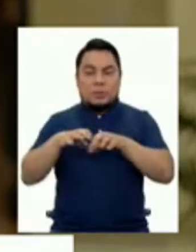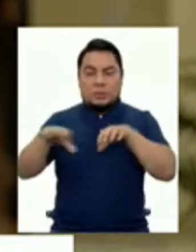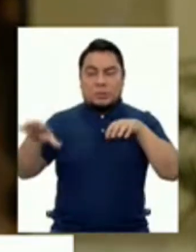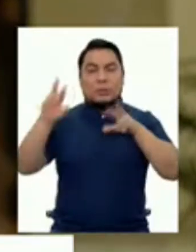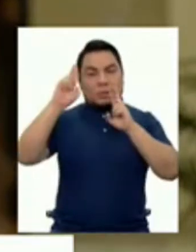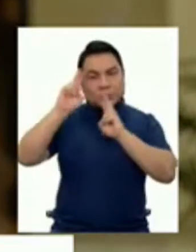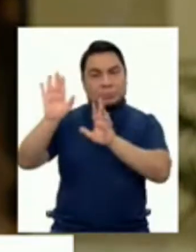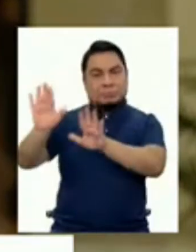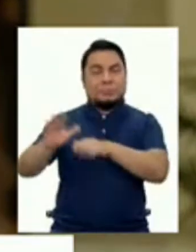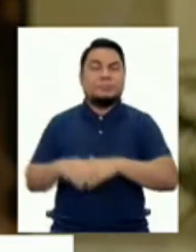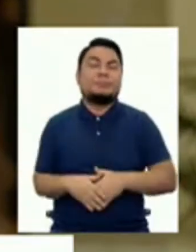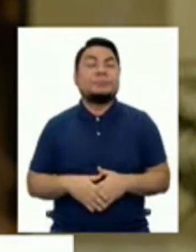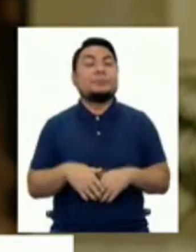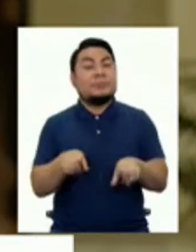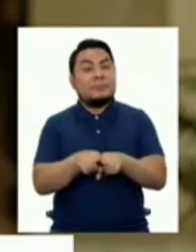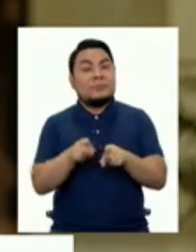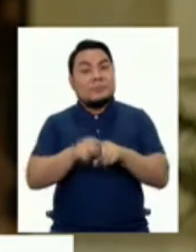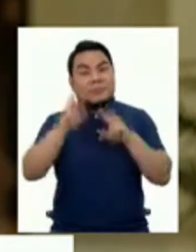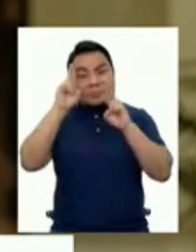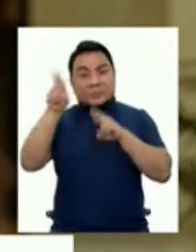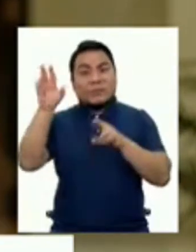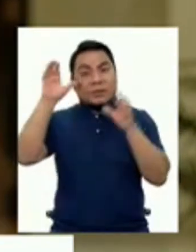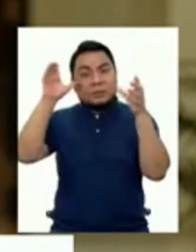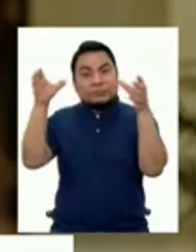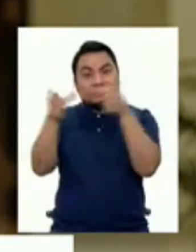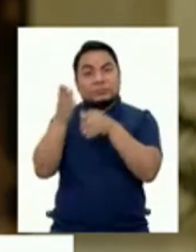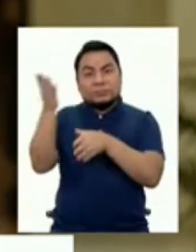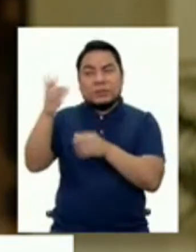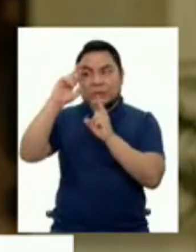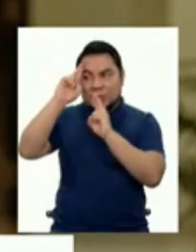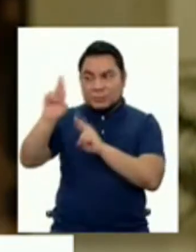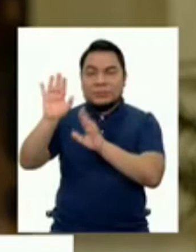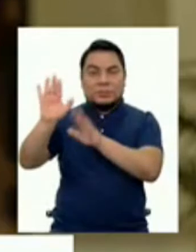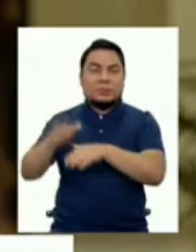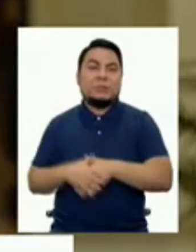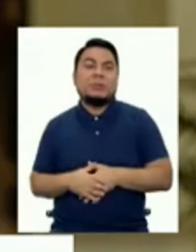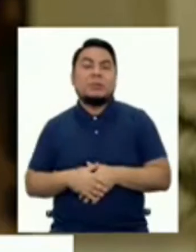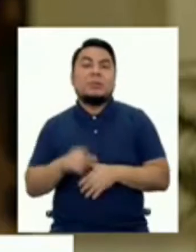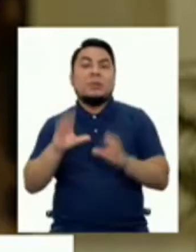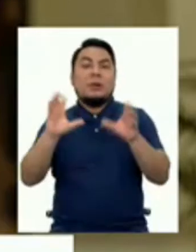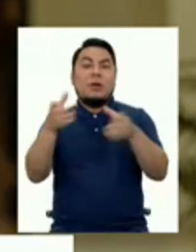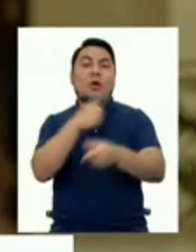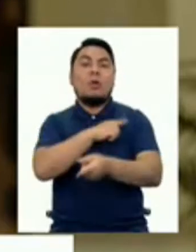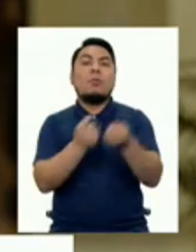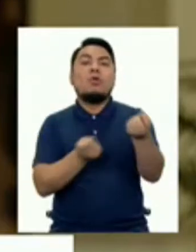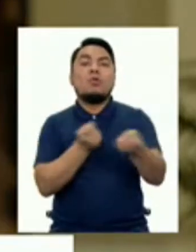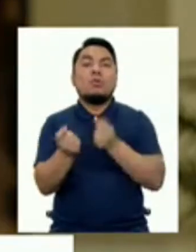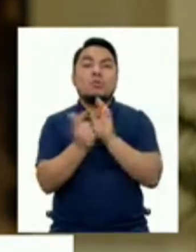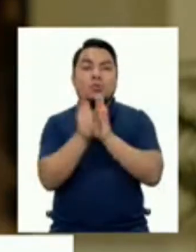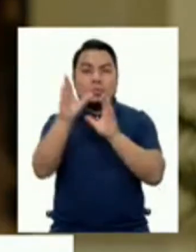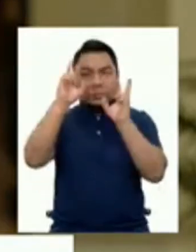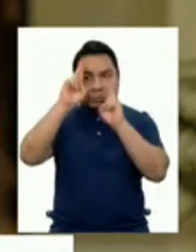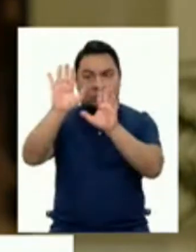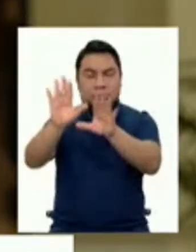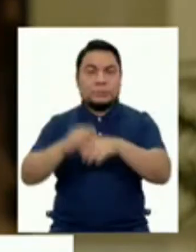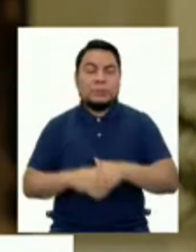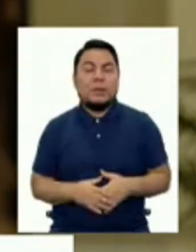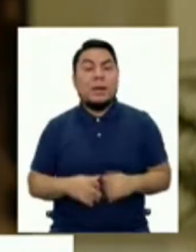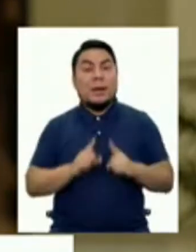sentido, respetamos al Congreso de la República, el Poder Legislativo, pero les